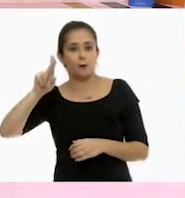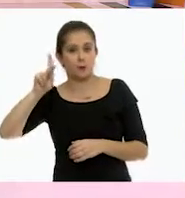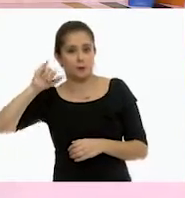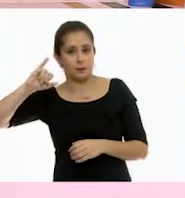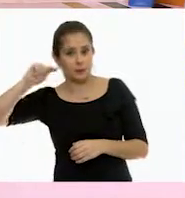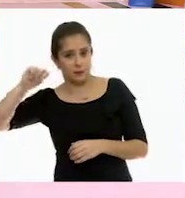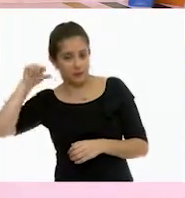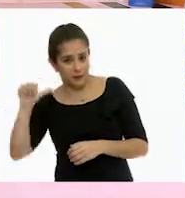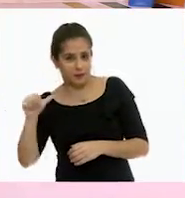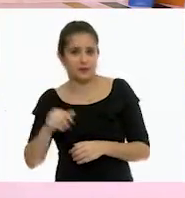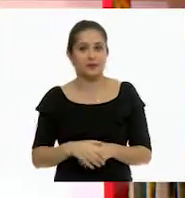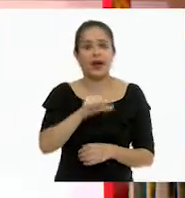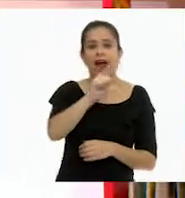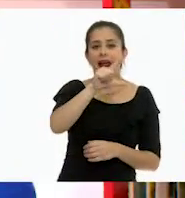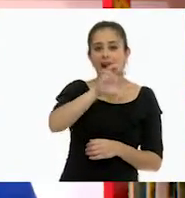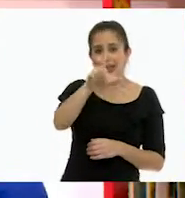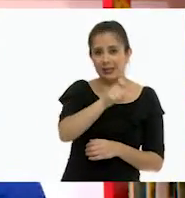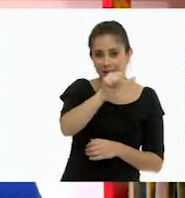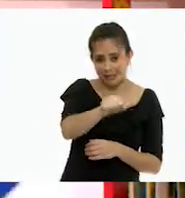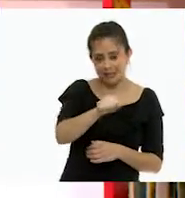Lupita. Alexa.